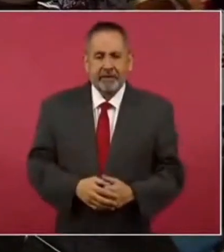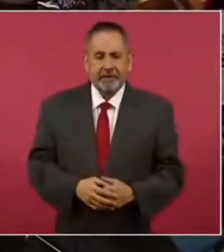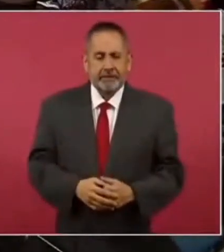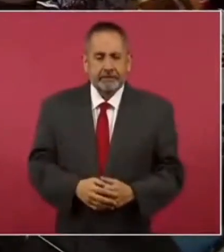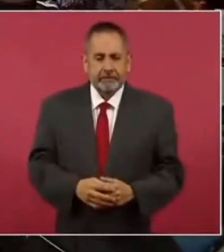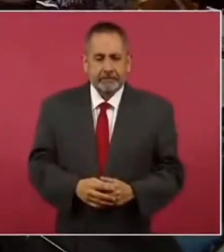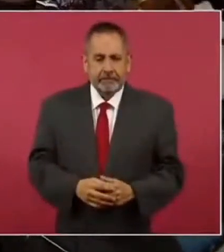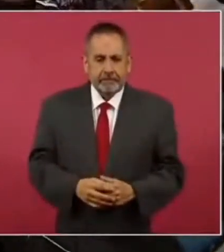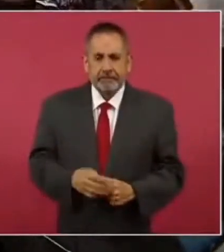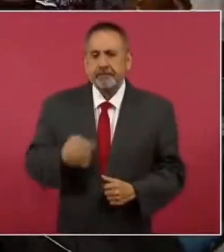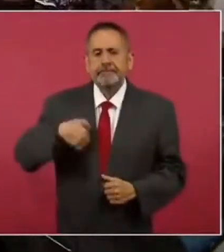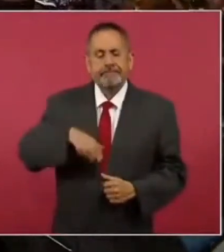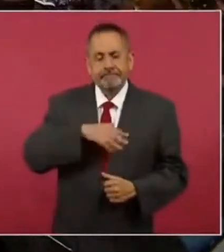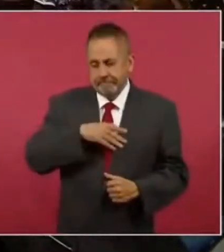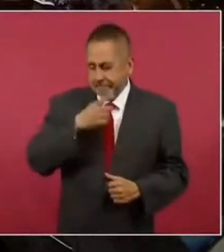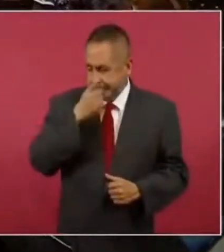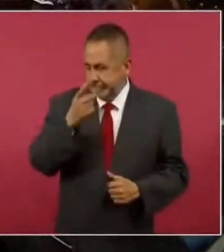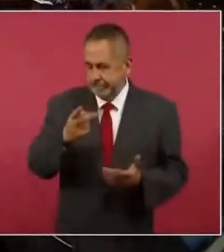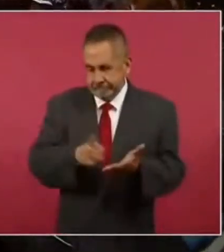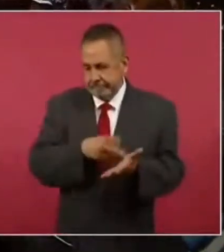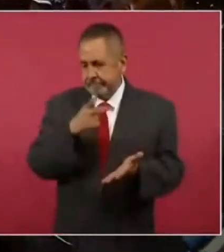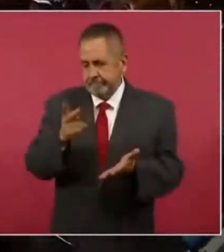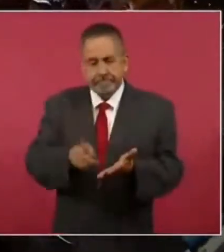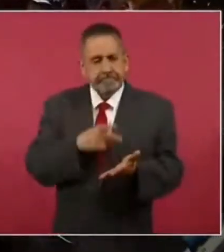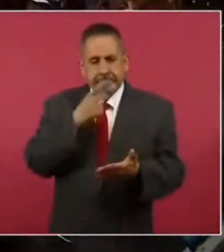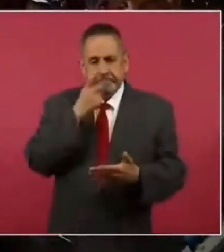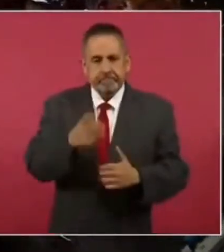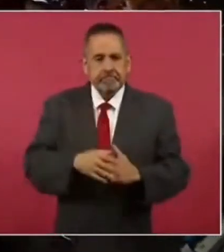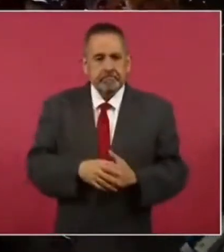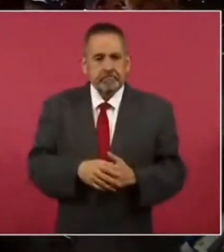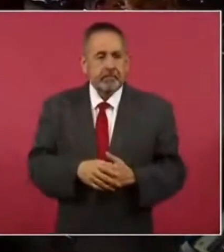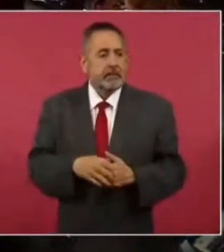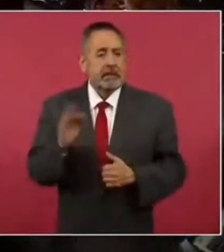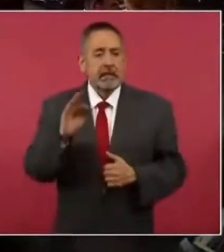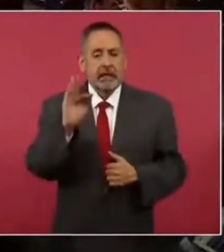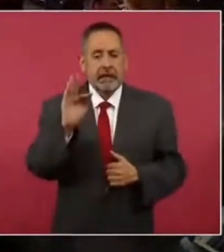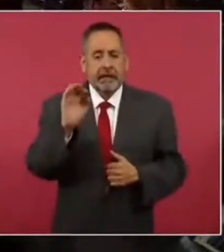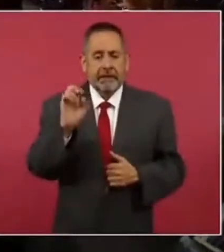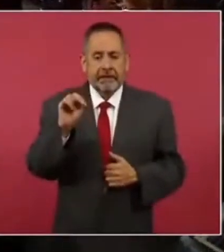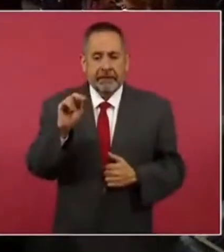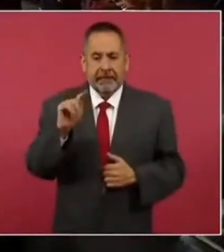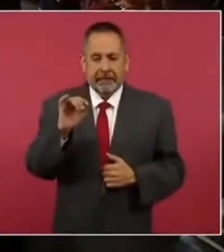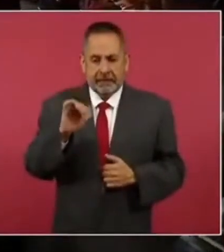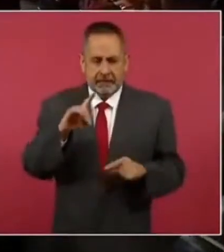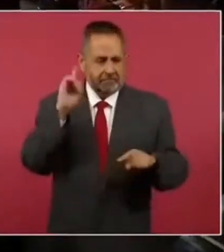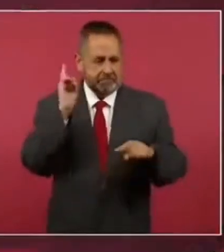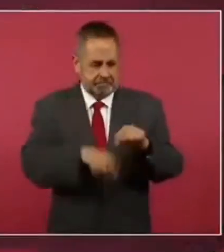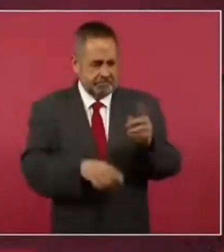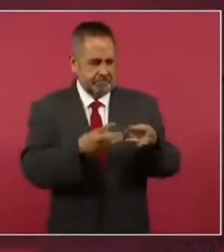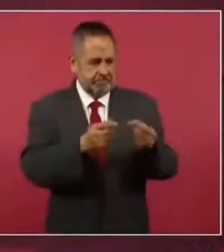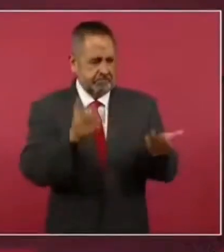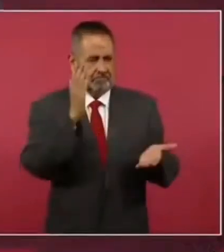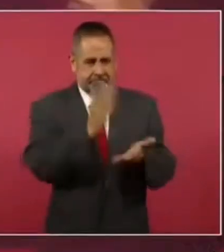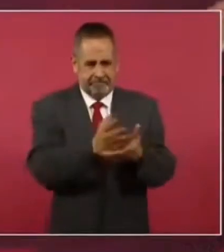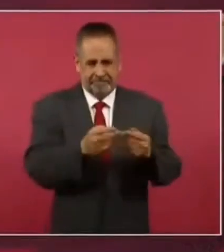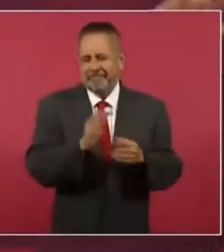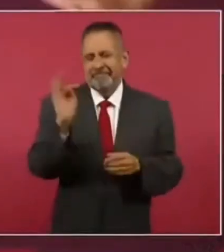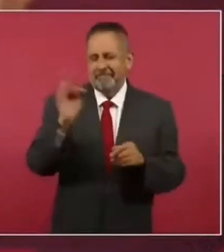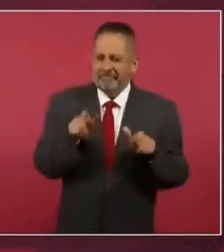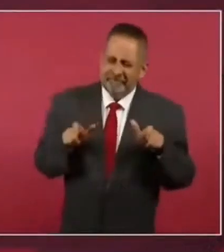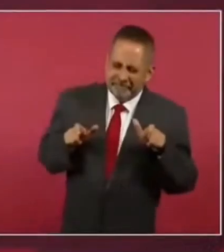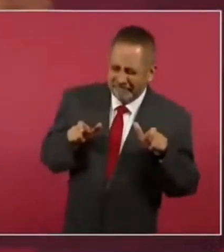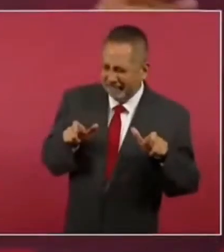lo hemos dicho puede desaparecer el fentanilo logramos